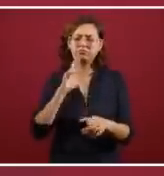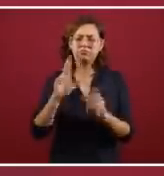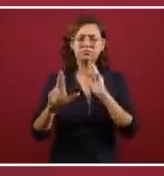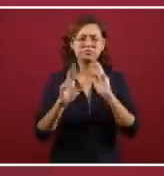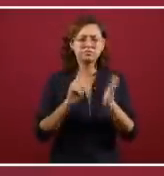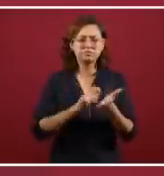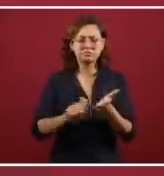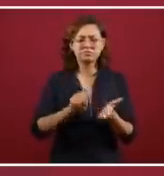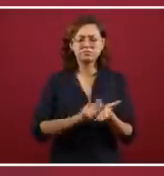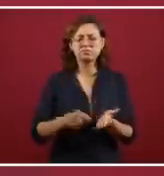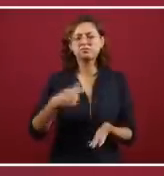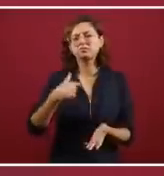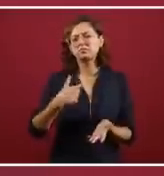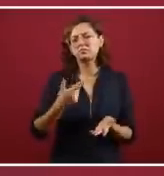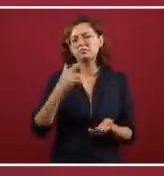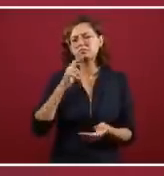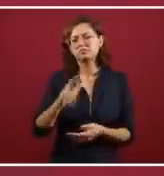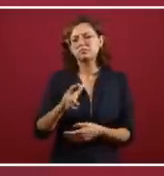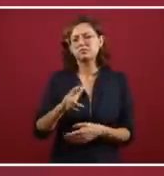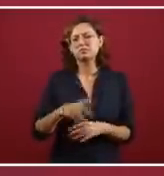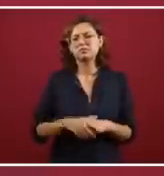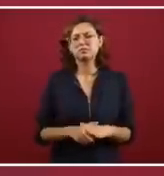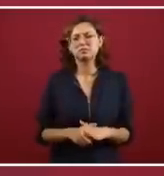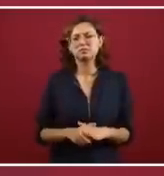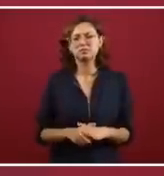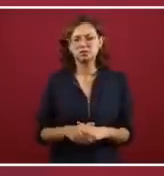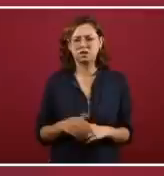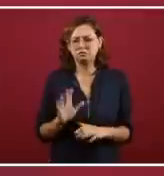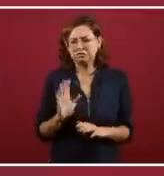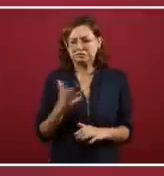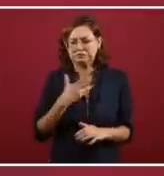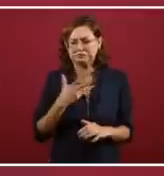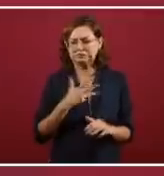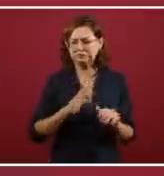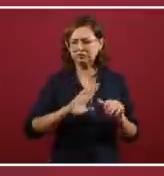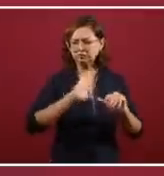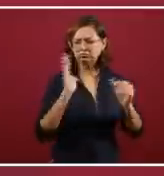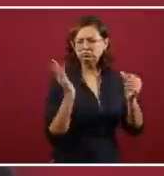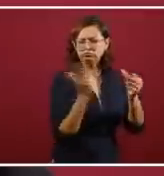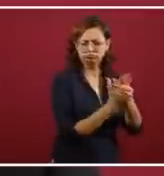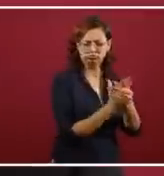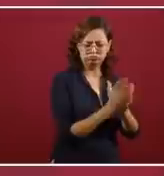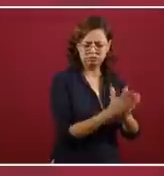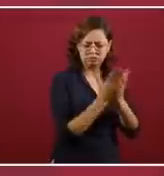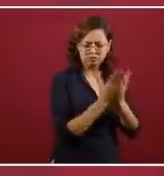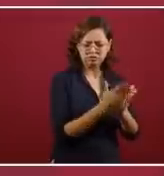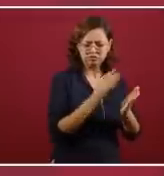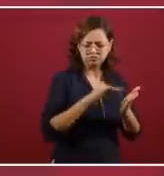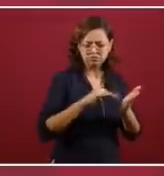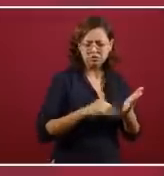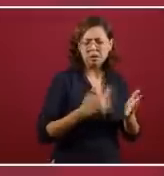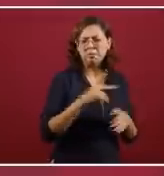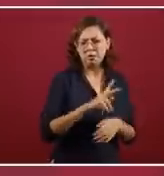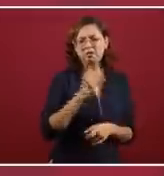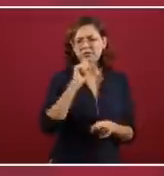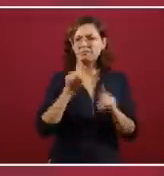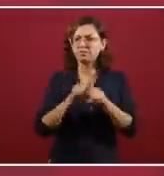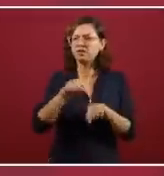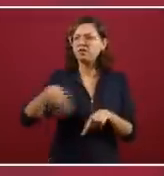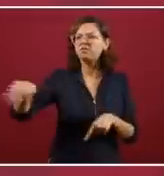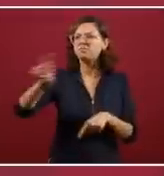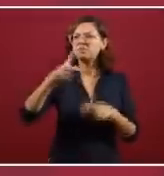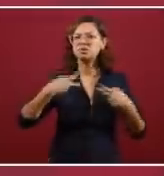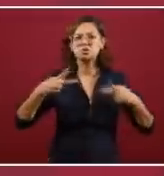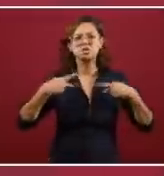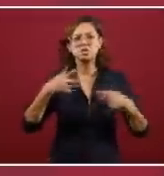Quería saber, además de que tuve los expedientes. Y una pregunta era, en ese